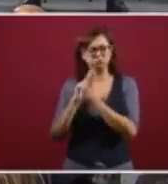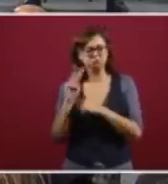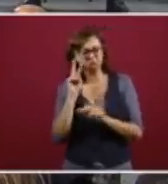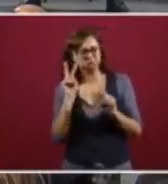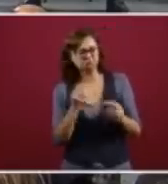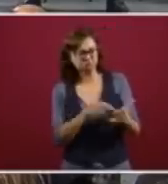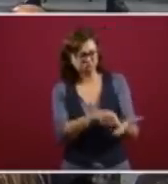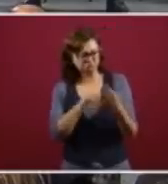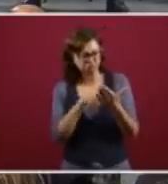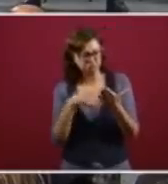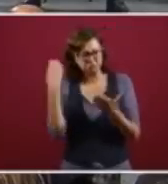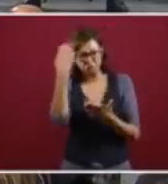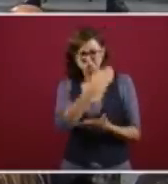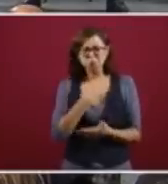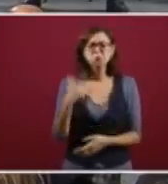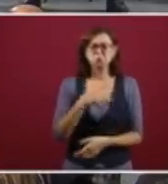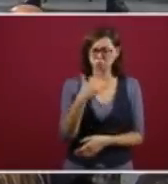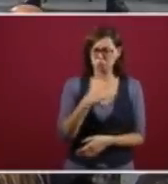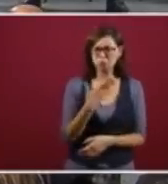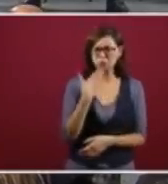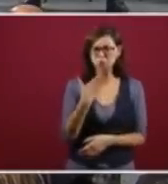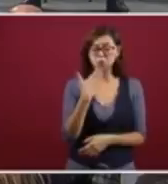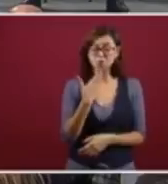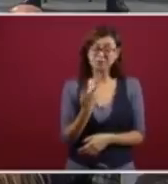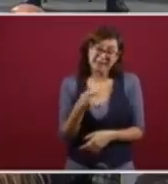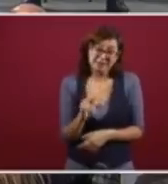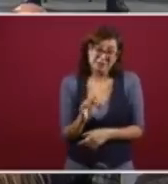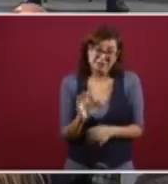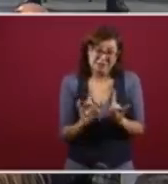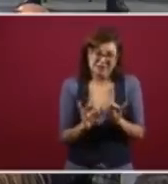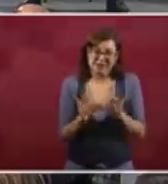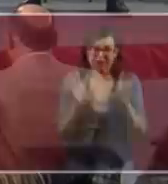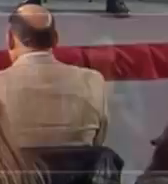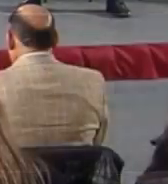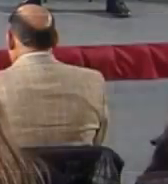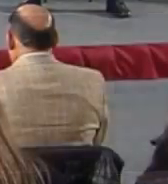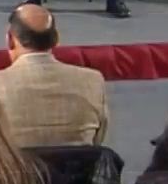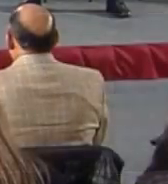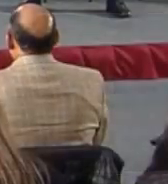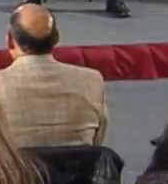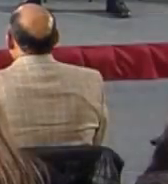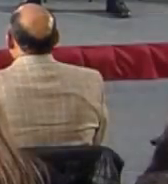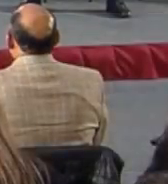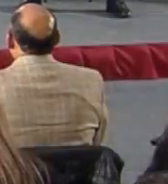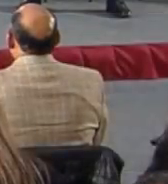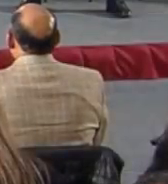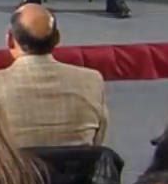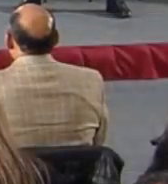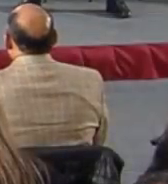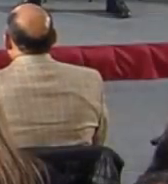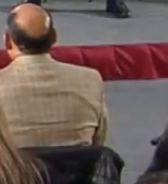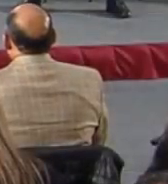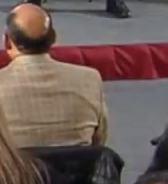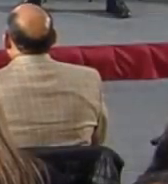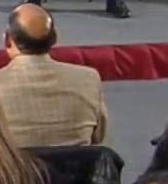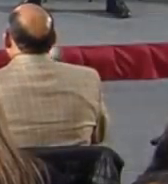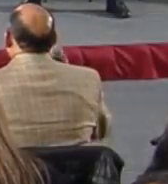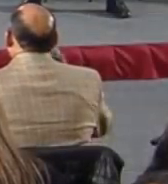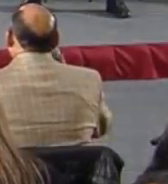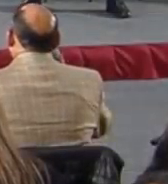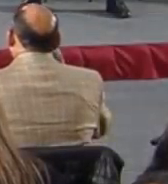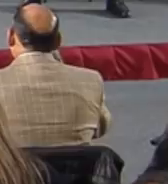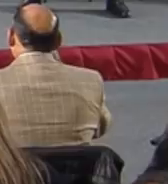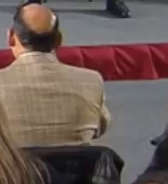contexto complejo, es decir, en un contexto de volatilidad del petróleo, de tensiones comerciales fundamentalmente entre